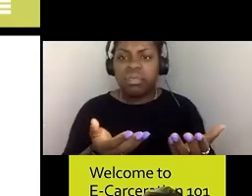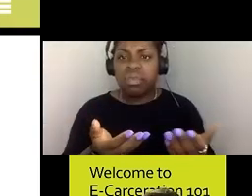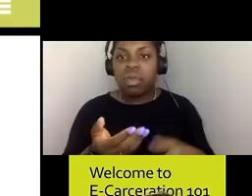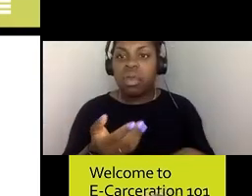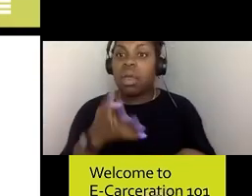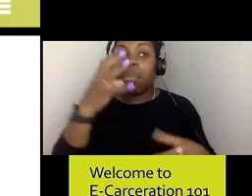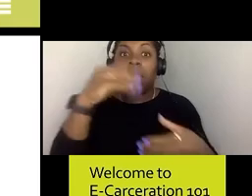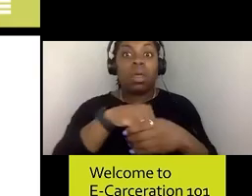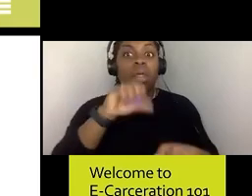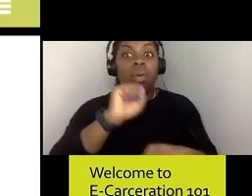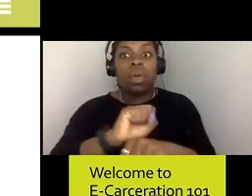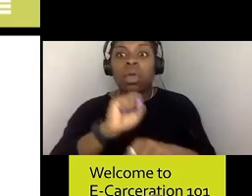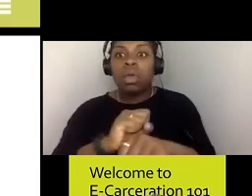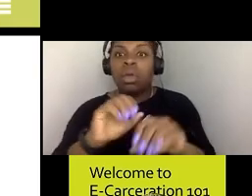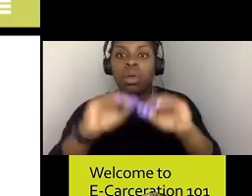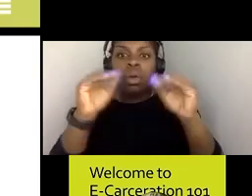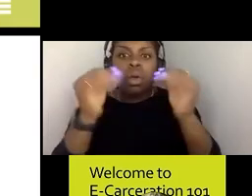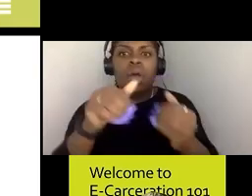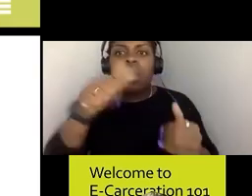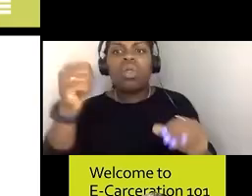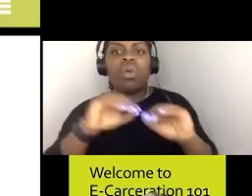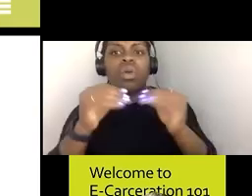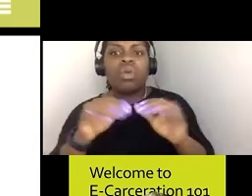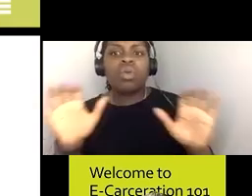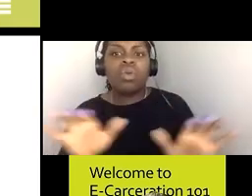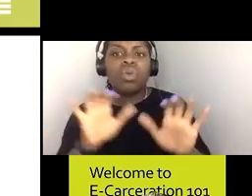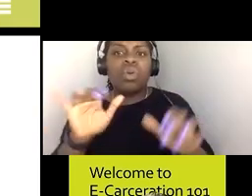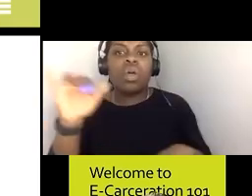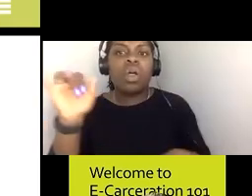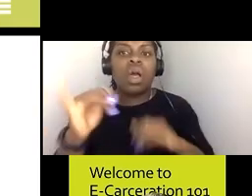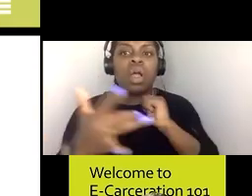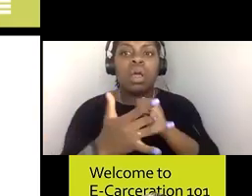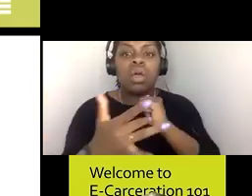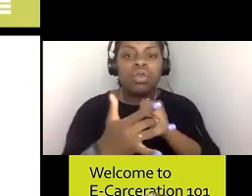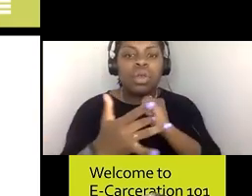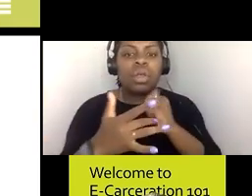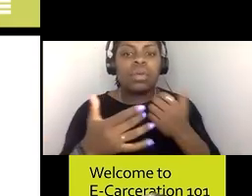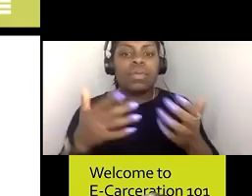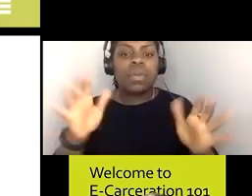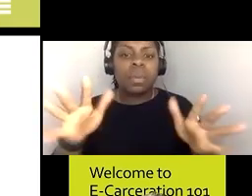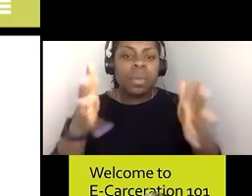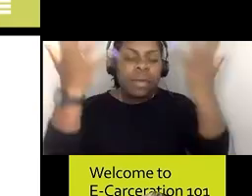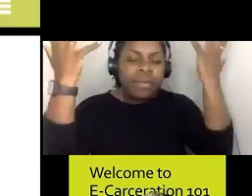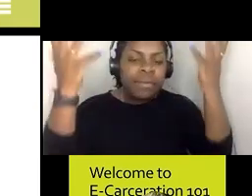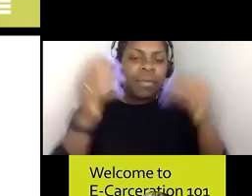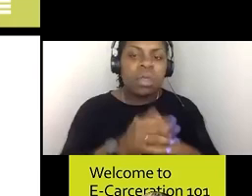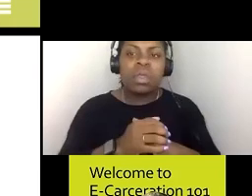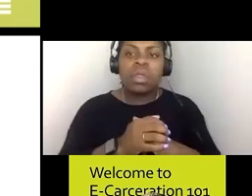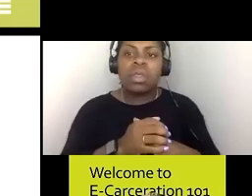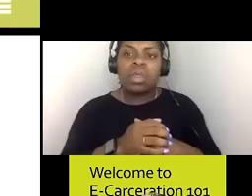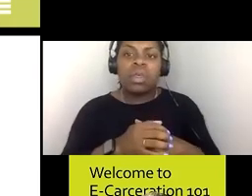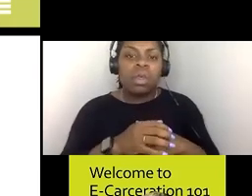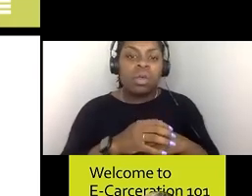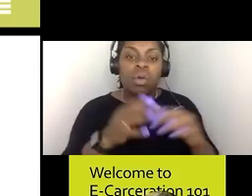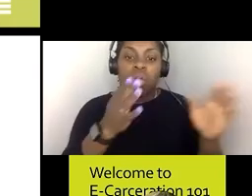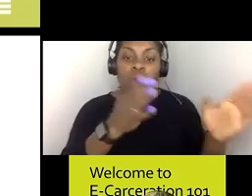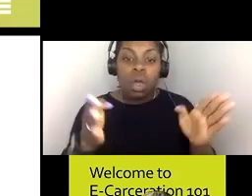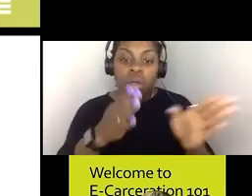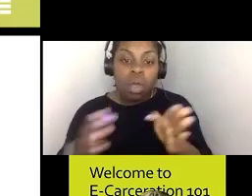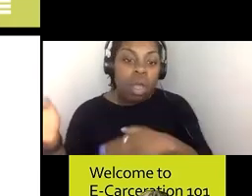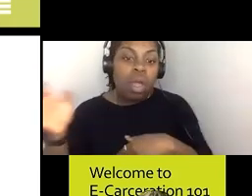botándolo, publicando el trabajo que otras organizaciones hacen como Electronic Frontier Foundation?